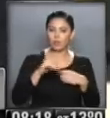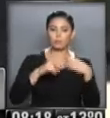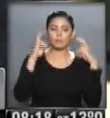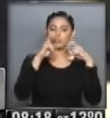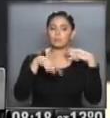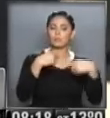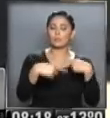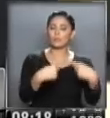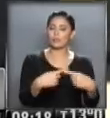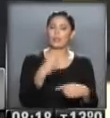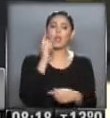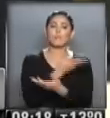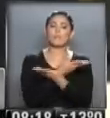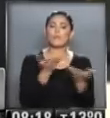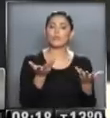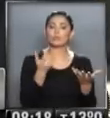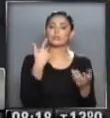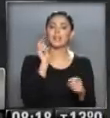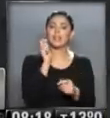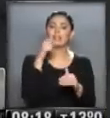investigación que deele qué hay detrás de estas operaciones